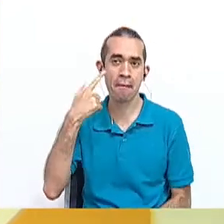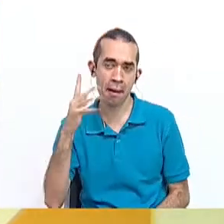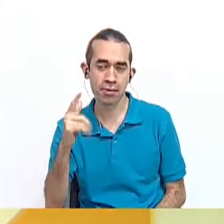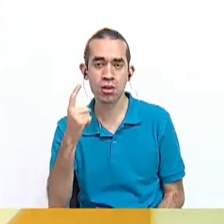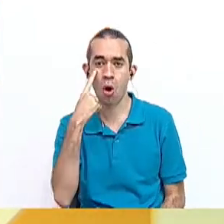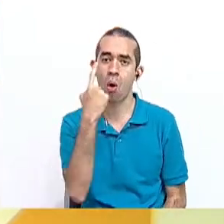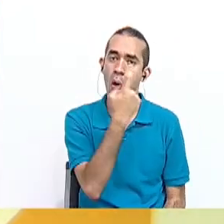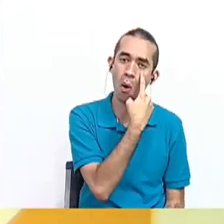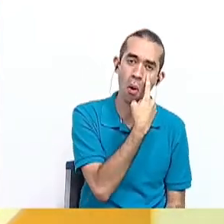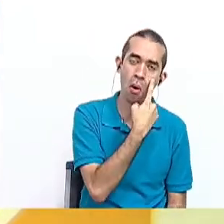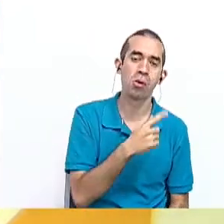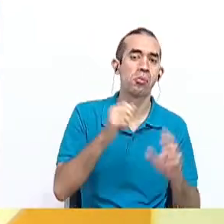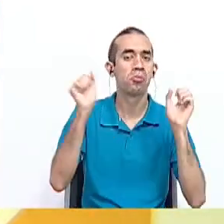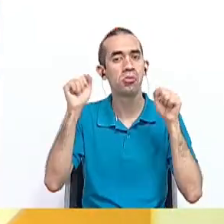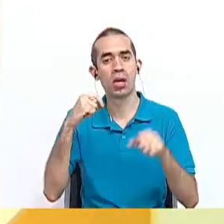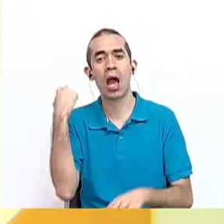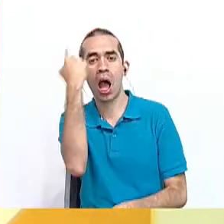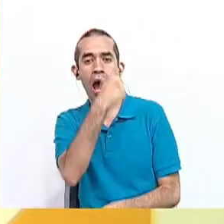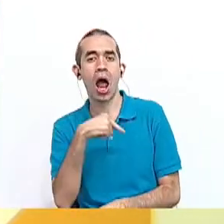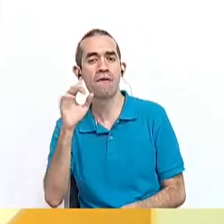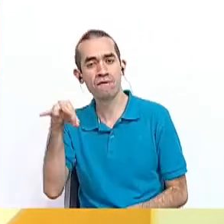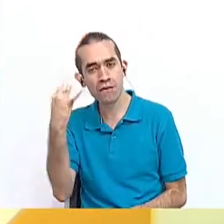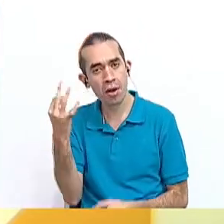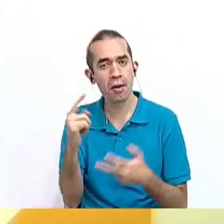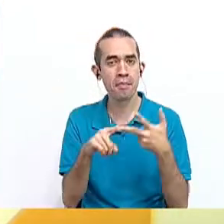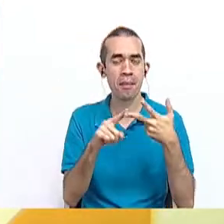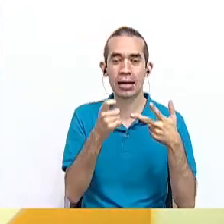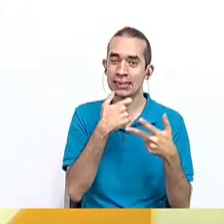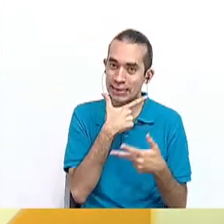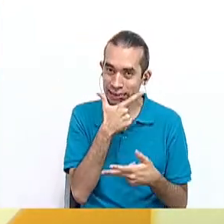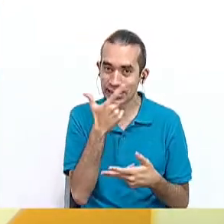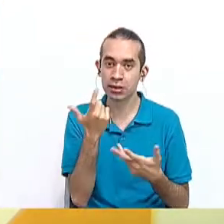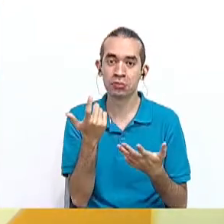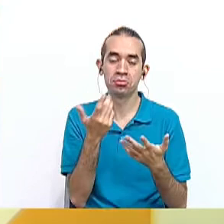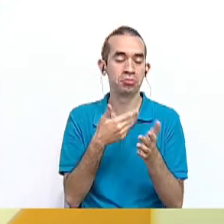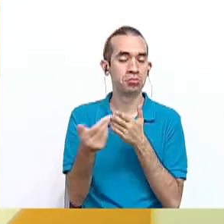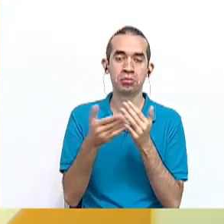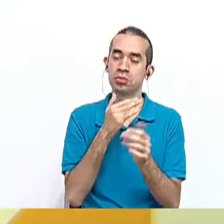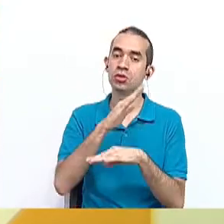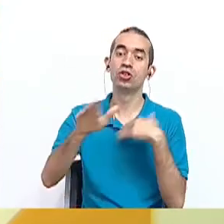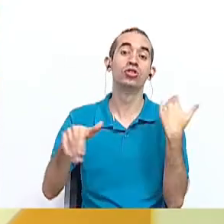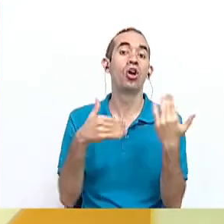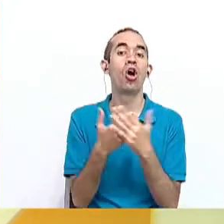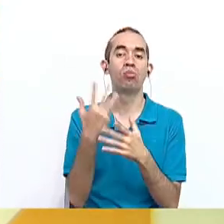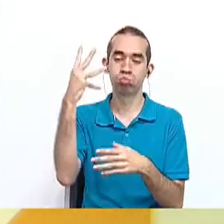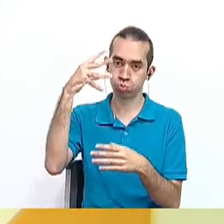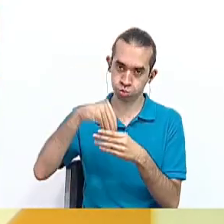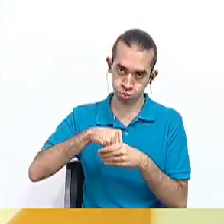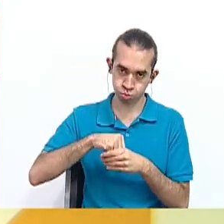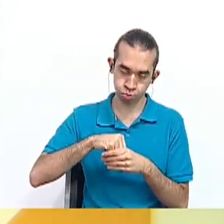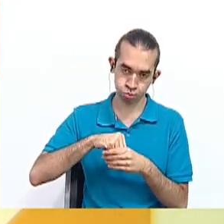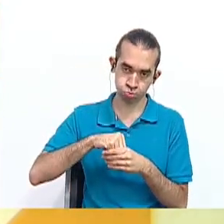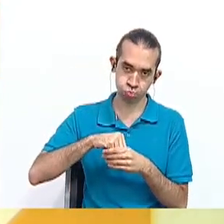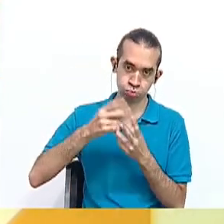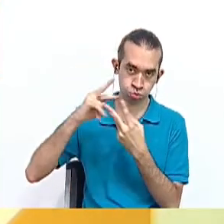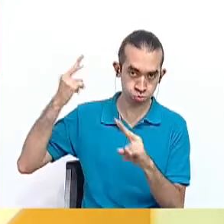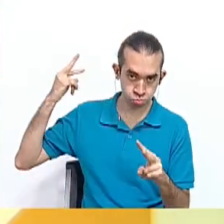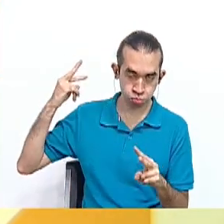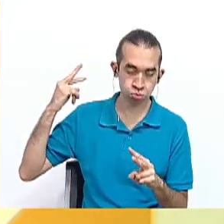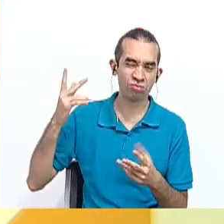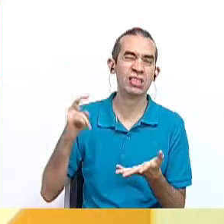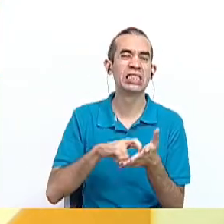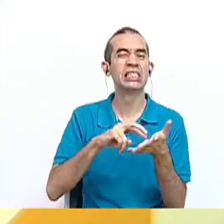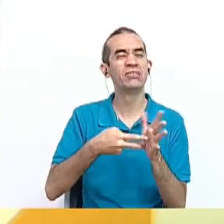los ojos, en las facciones, en la sonrisa. Todo eso se encuentra en el genoma, que es el conjunto o